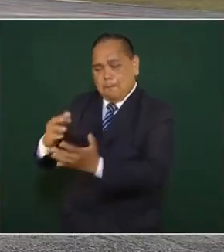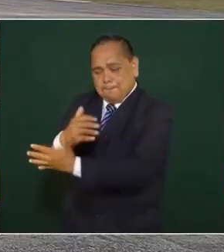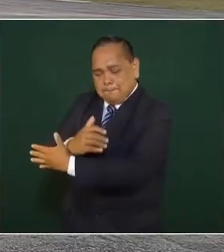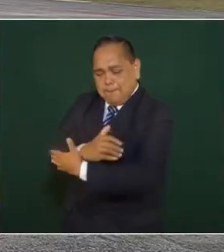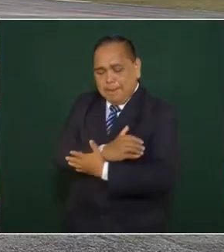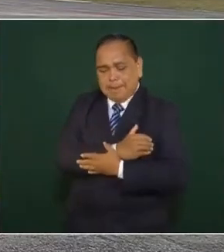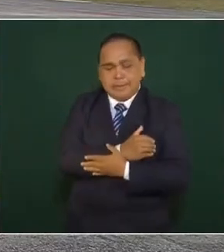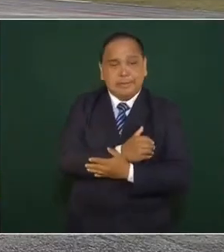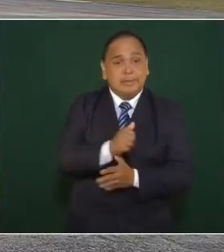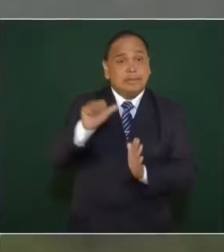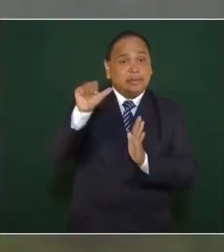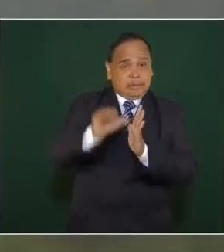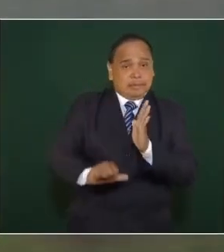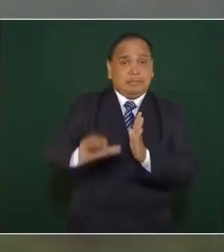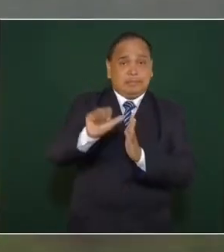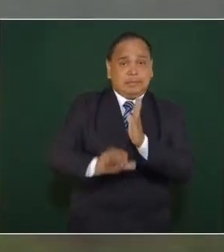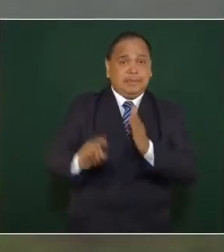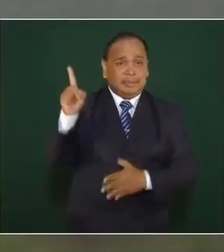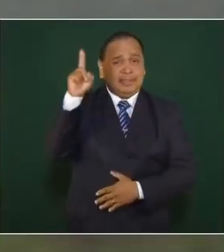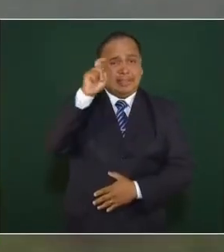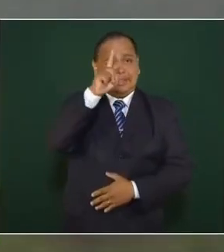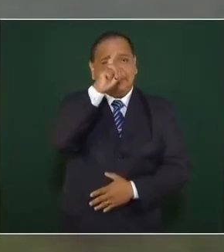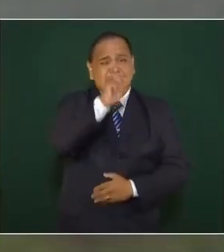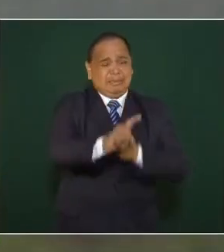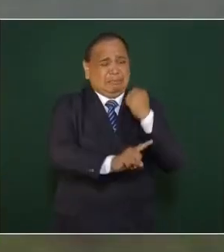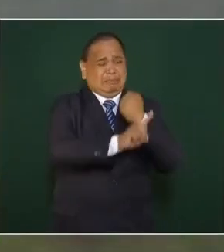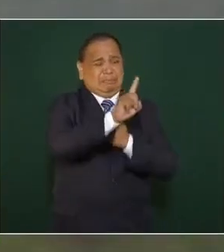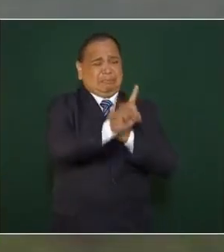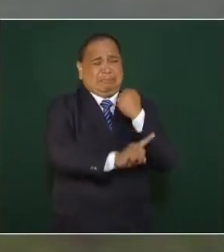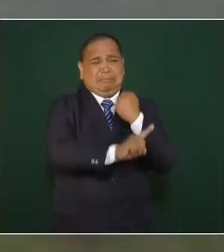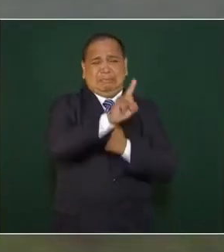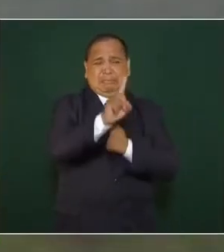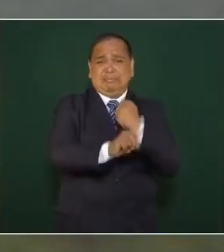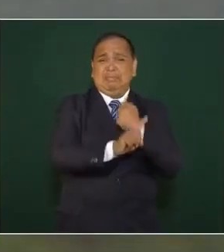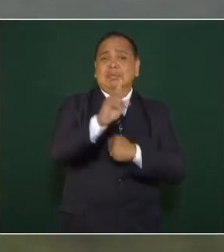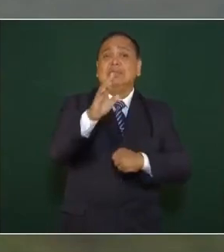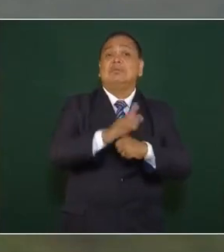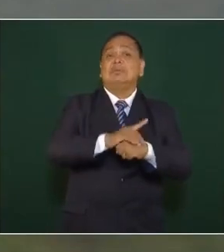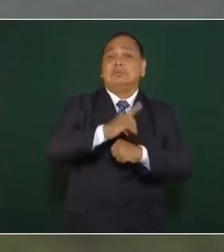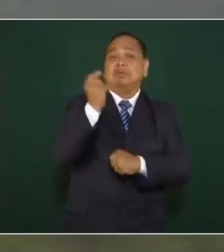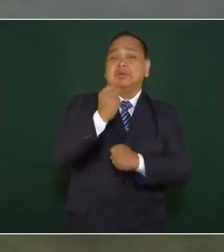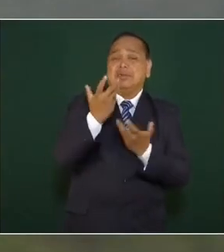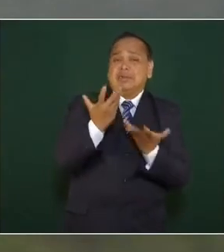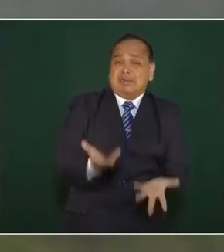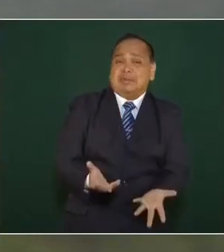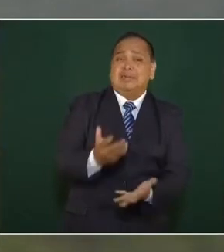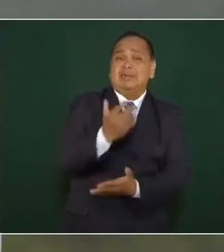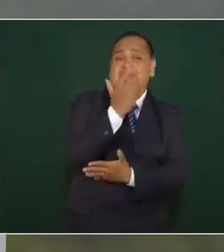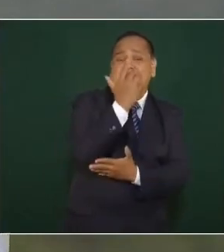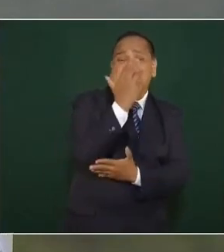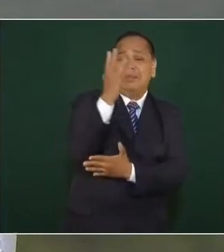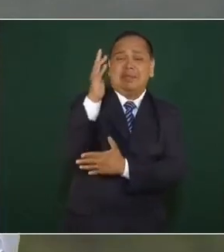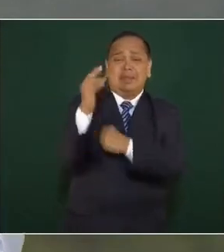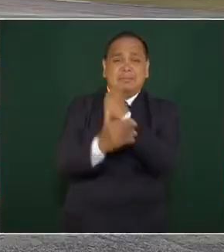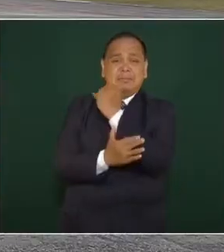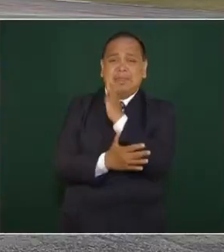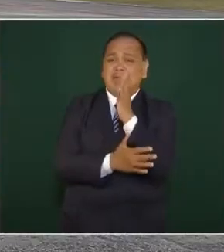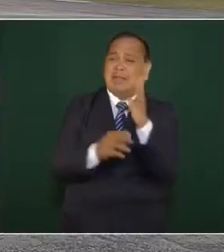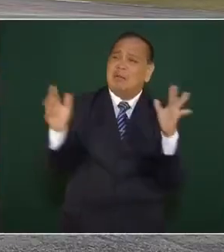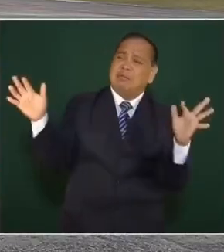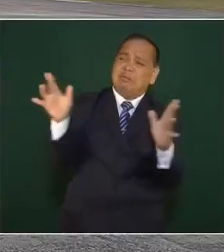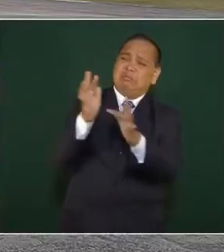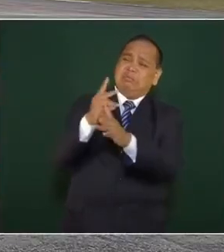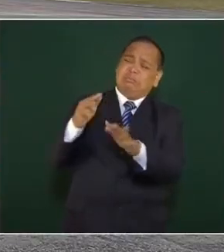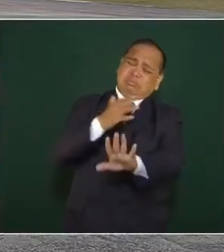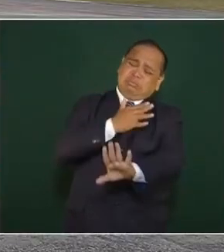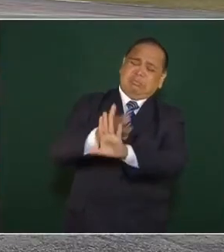y meses desafíos tremendamente difíciles por la combinación de los golpes de la naturaleza y los efectos del